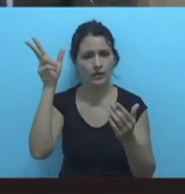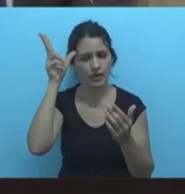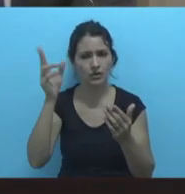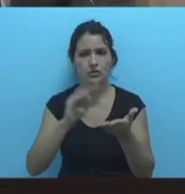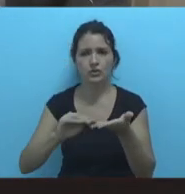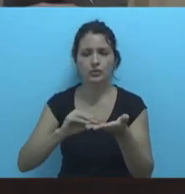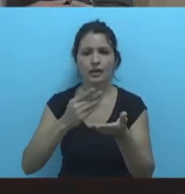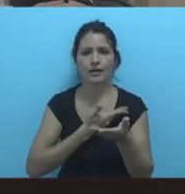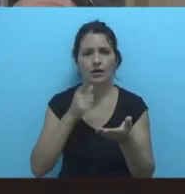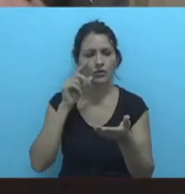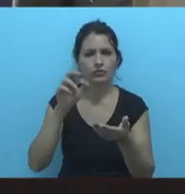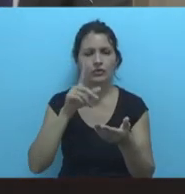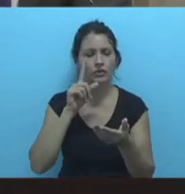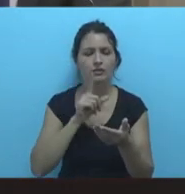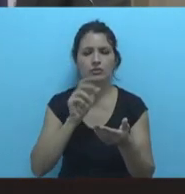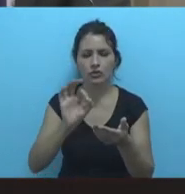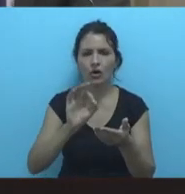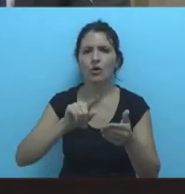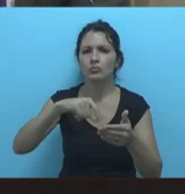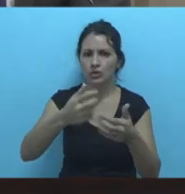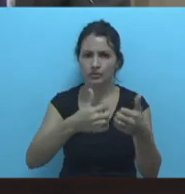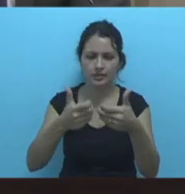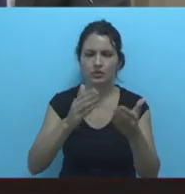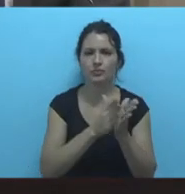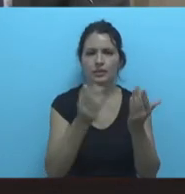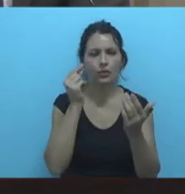diputada Florito, preferencia para una sesión. Expediente